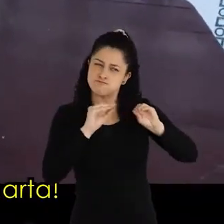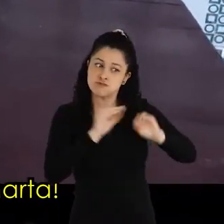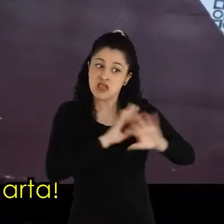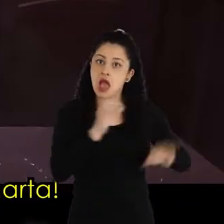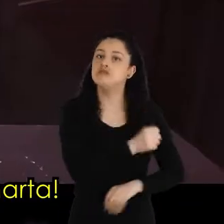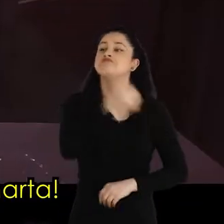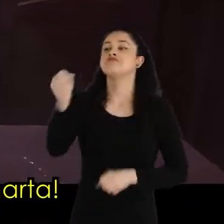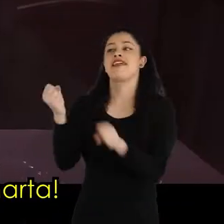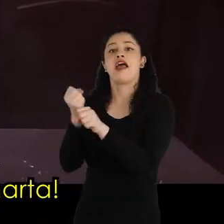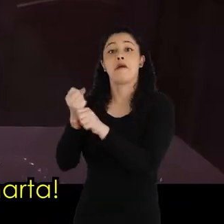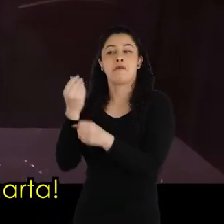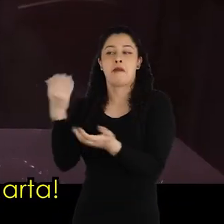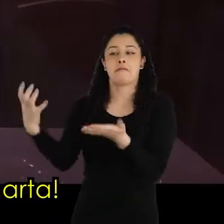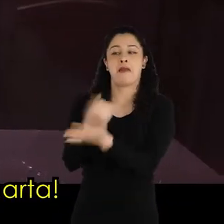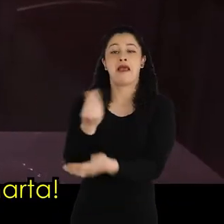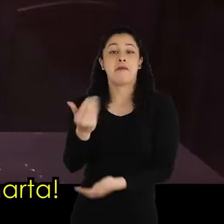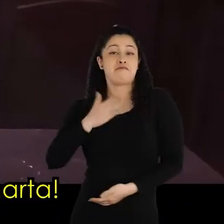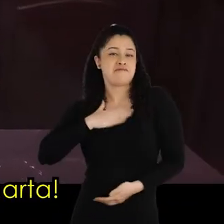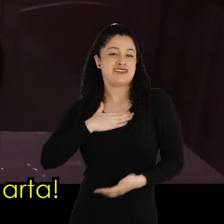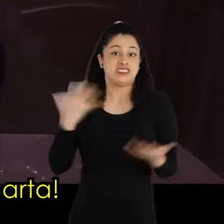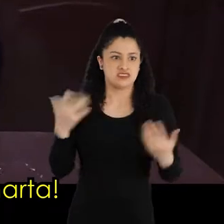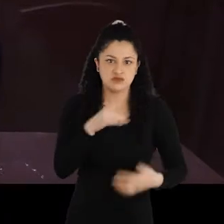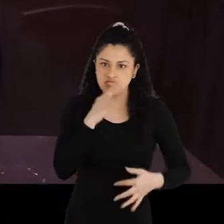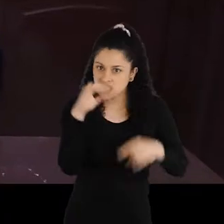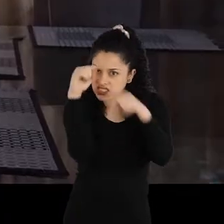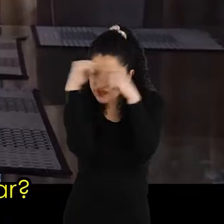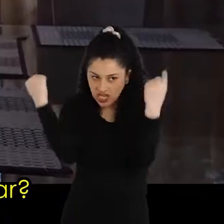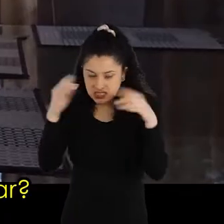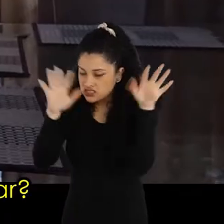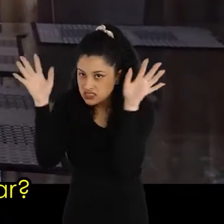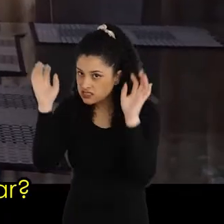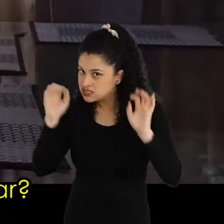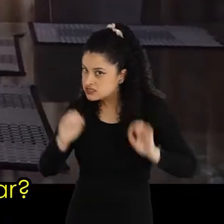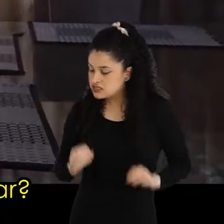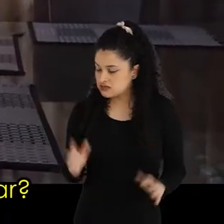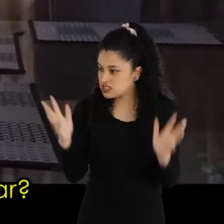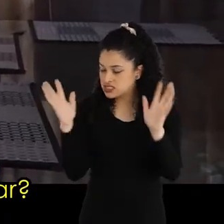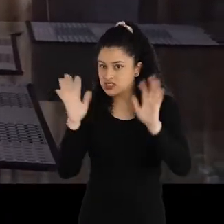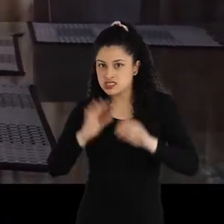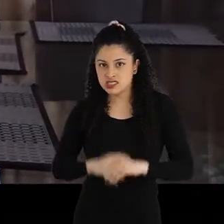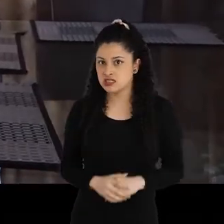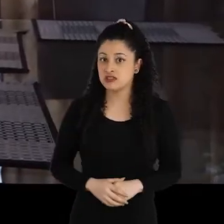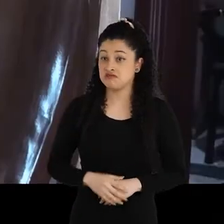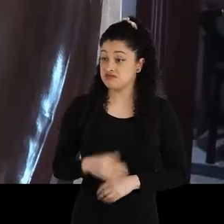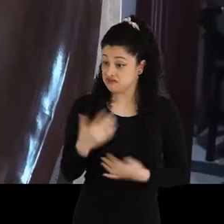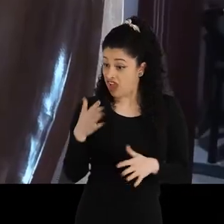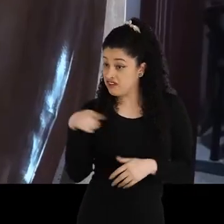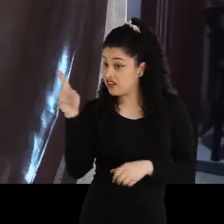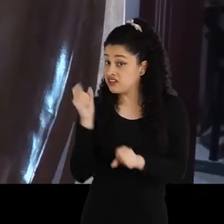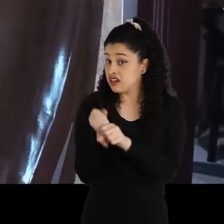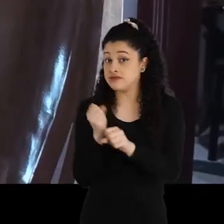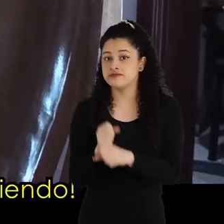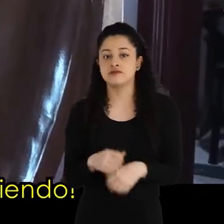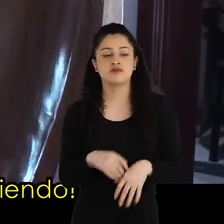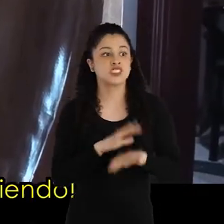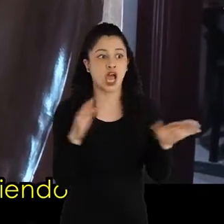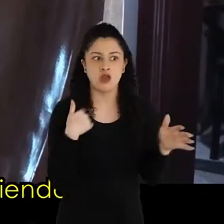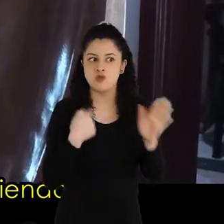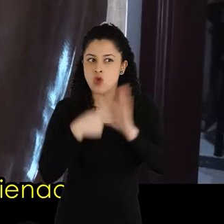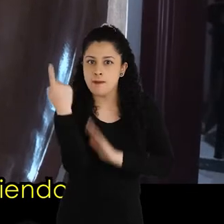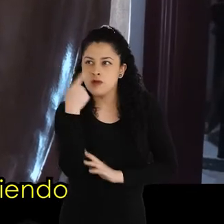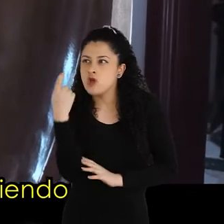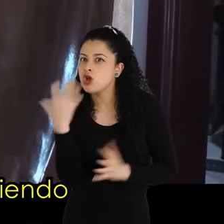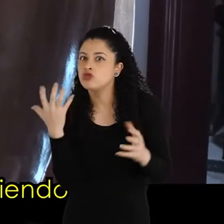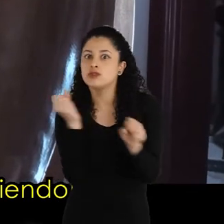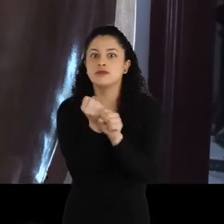Porque es que ya no, ya me tiene harta, harta. ¿Y entonces la ponemos a trabajar? De una. Hagámosle de una, porque eso es